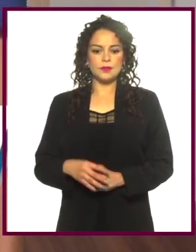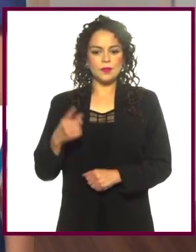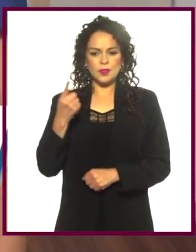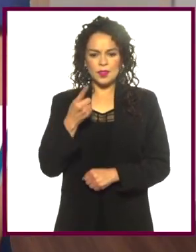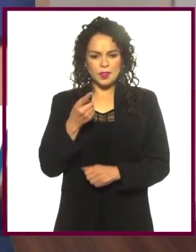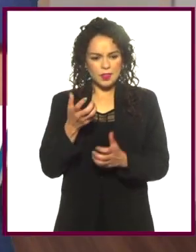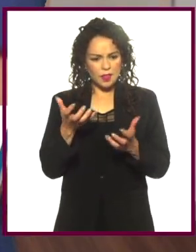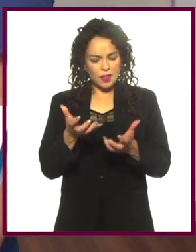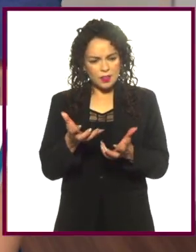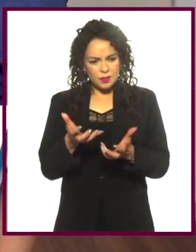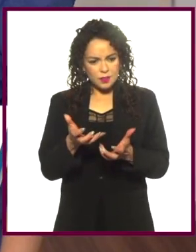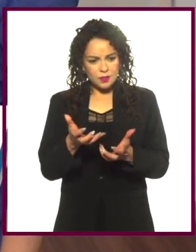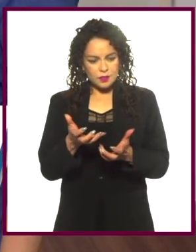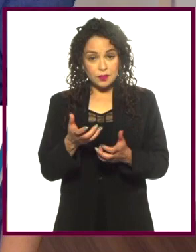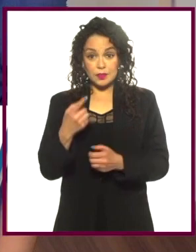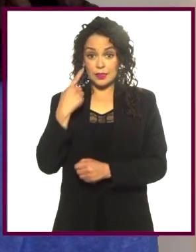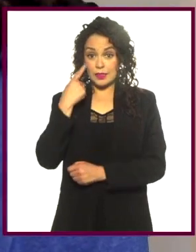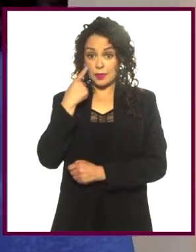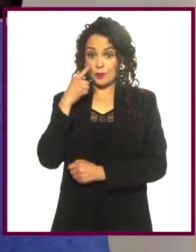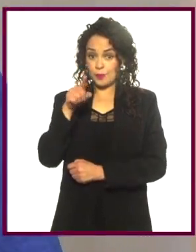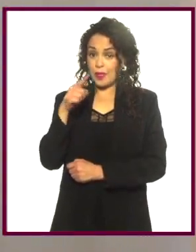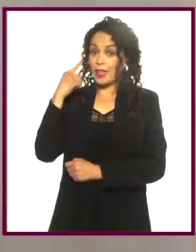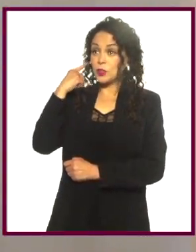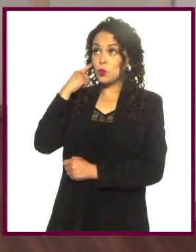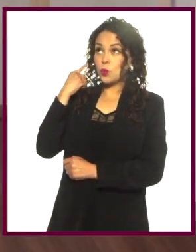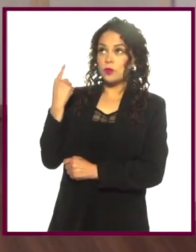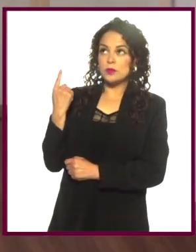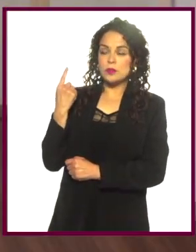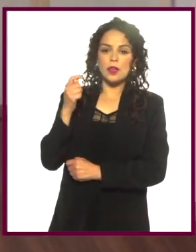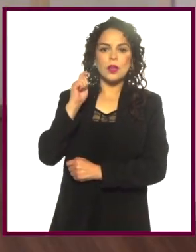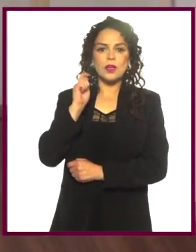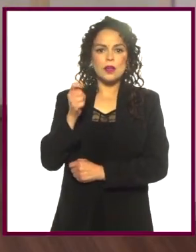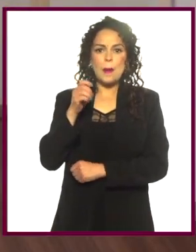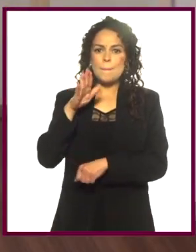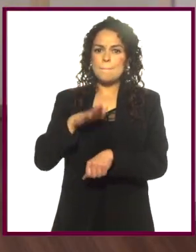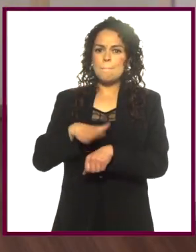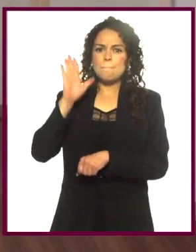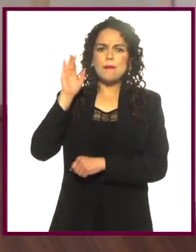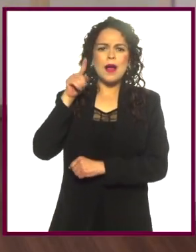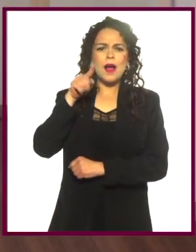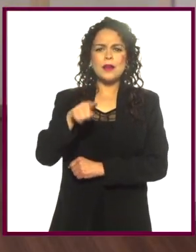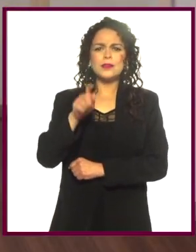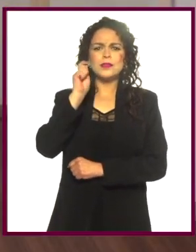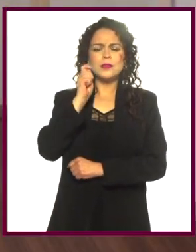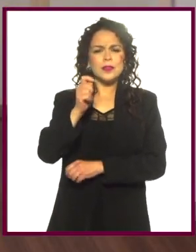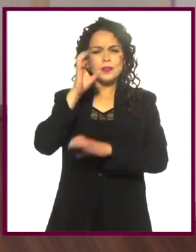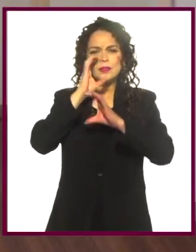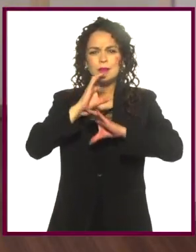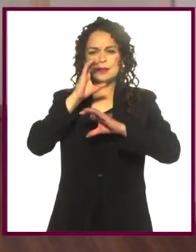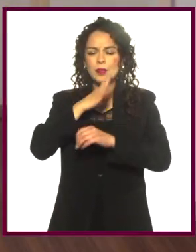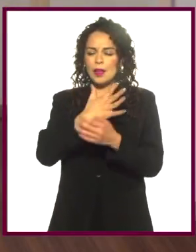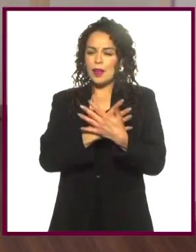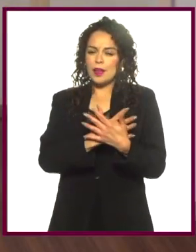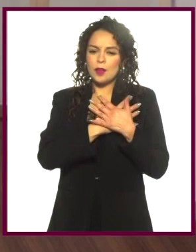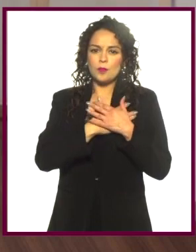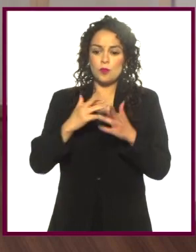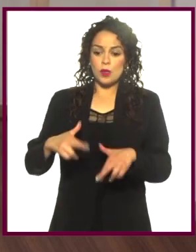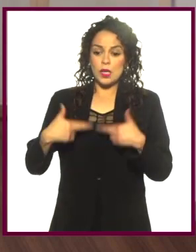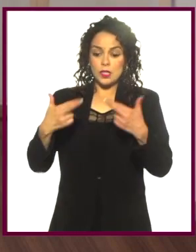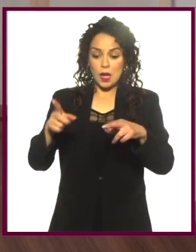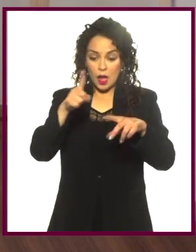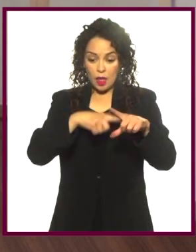¿Qué estás haciendo? Escucha esto, Vivi. La estación más romántica de la ciudad va a regalar discos de edición especial